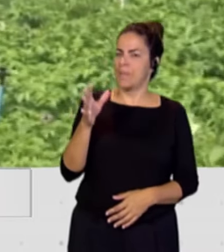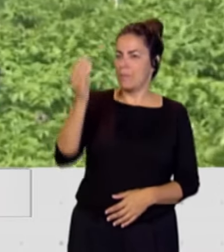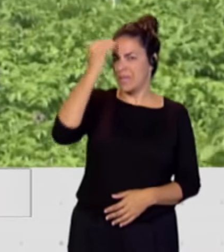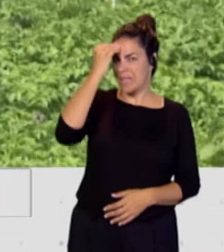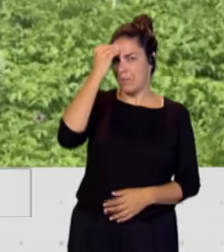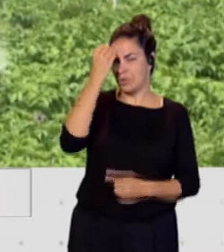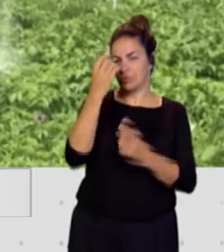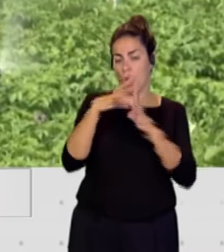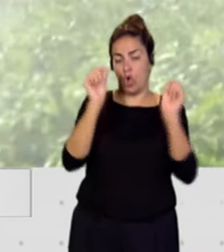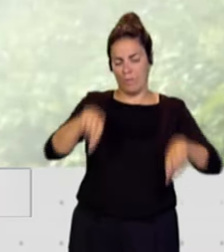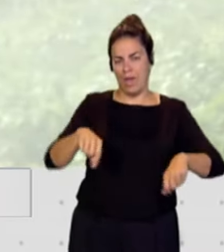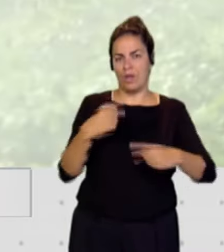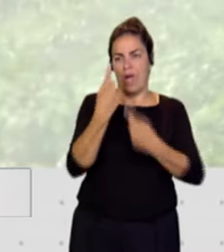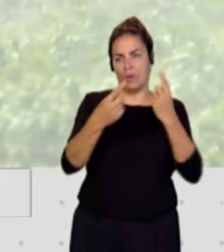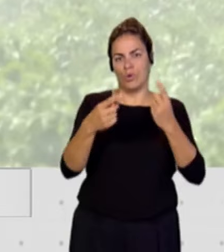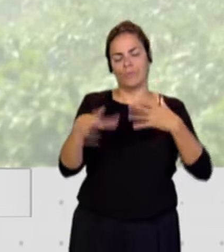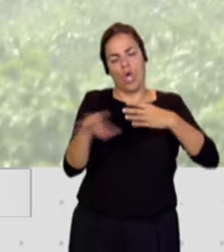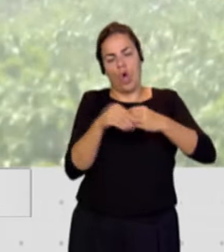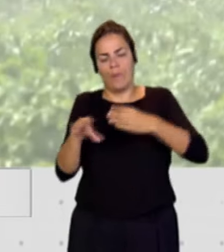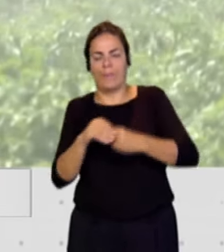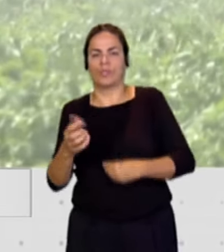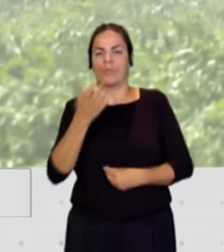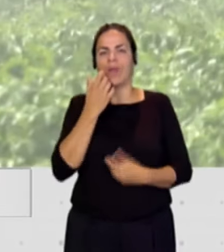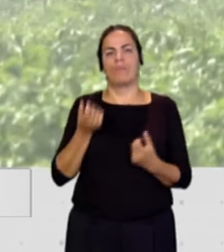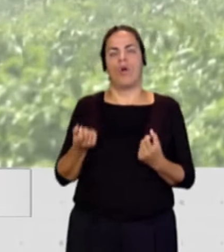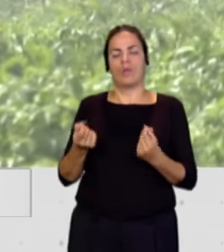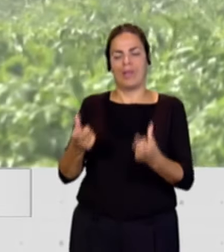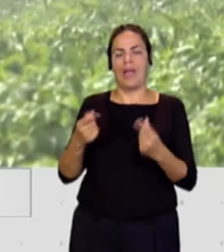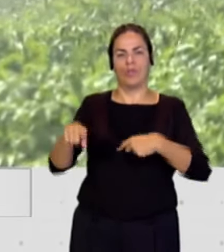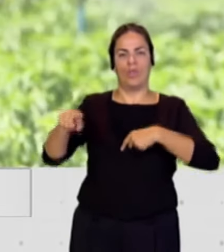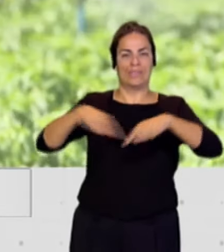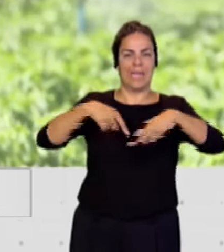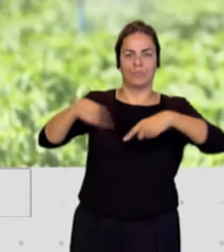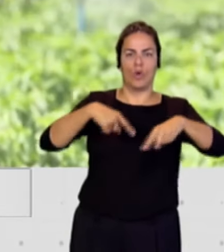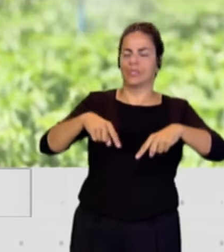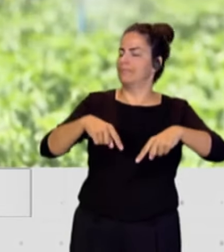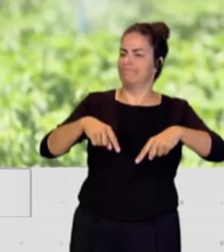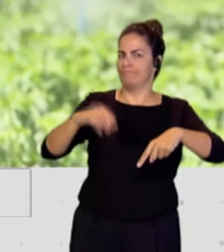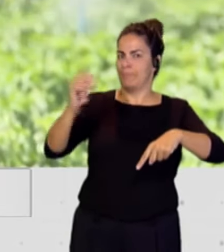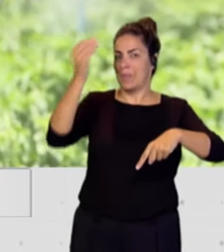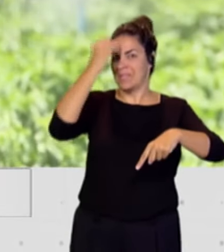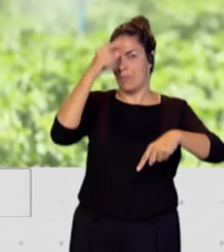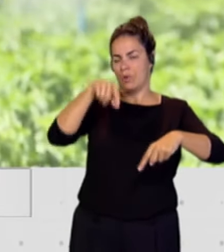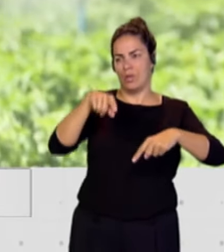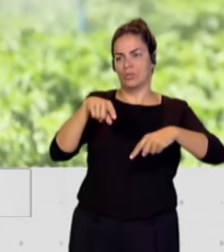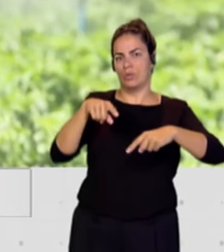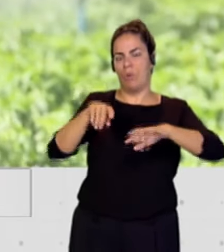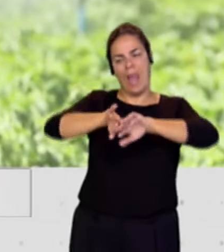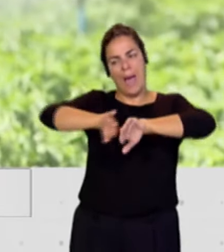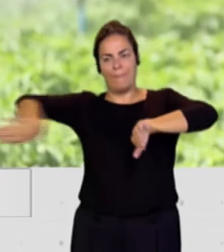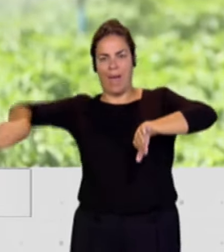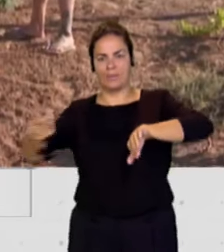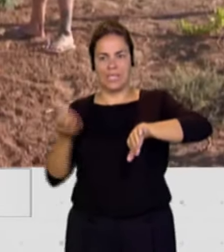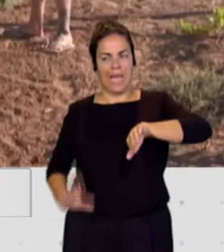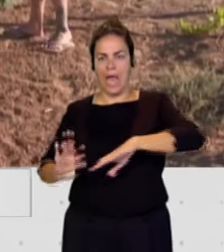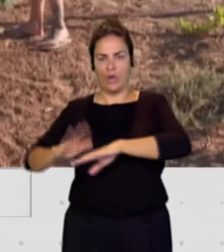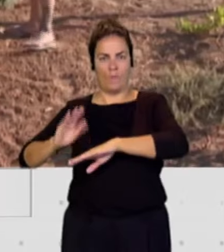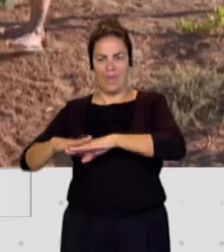convenio como puede ser los gastos de transporte no deberían formar parte del salario mínimo la